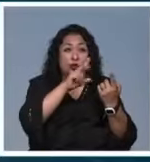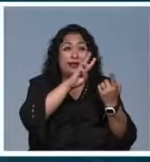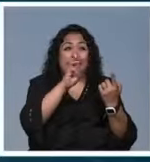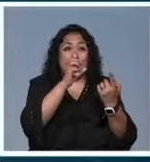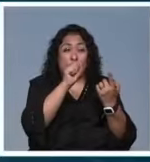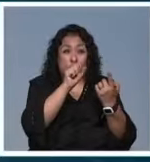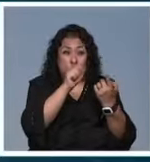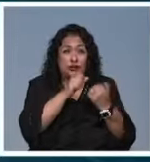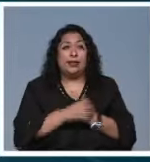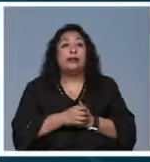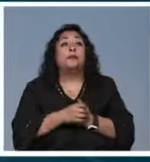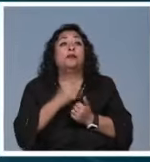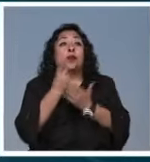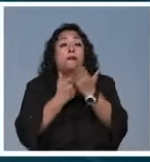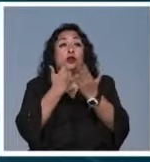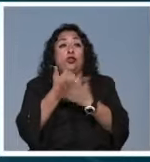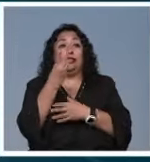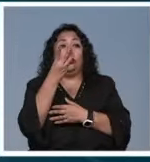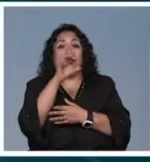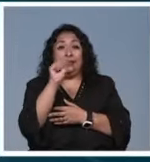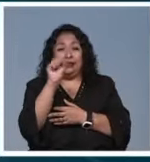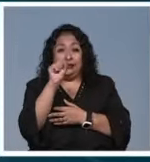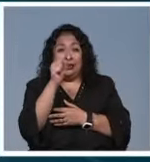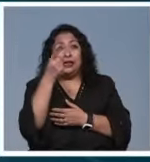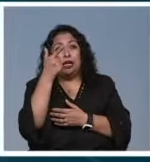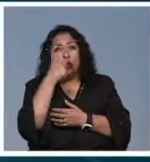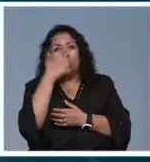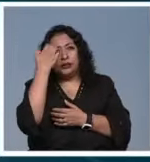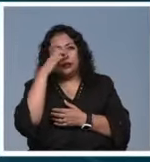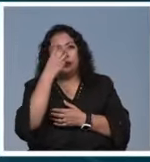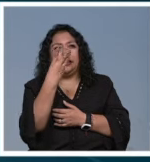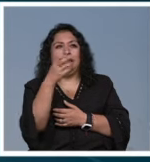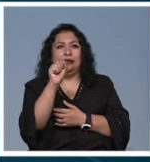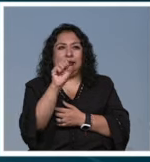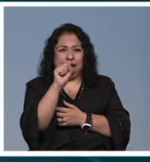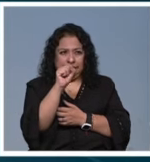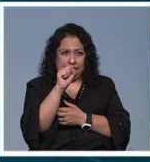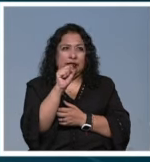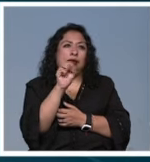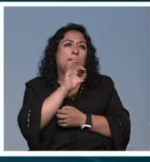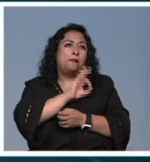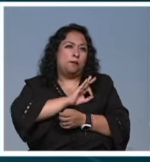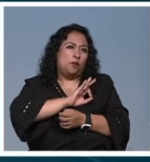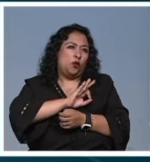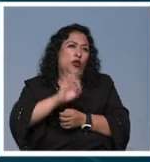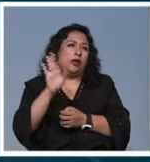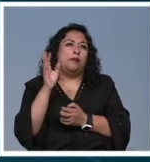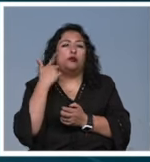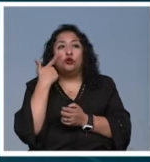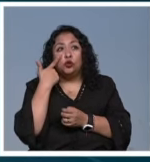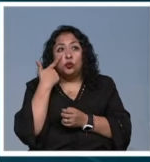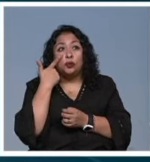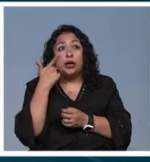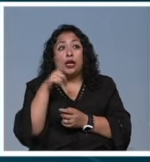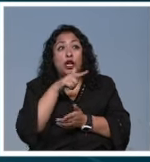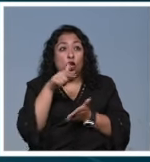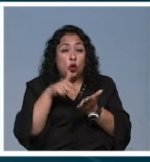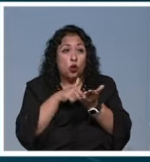360. Un proyecto 360, una noche, una experiencia 360, en donde podemos no solamente ver los